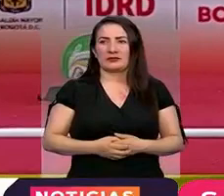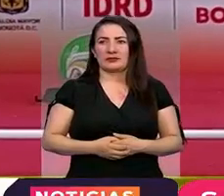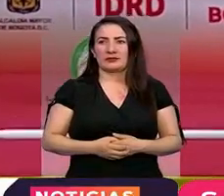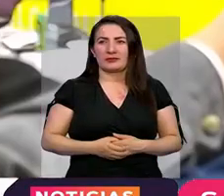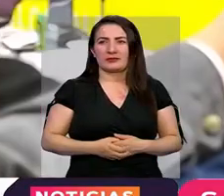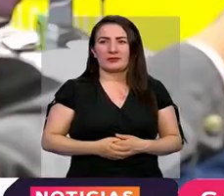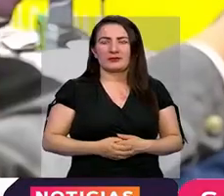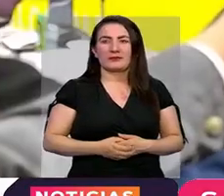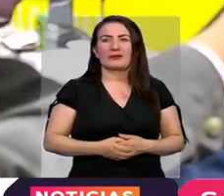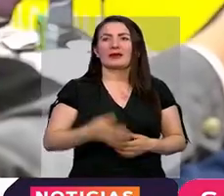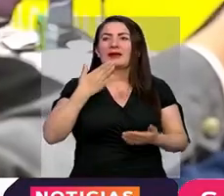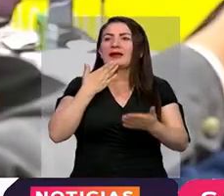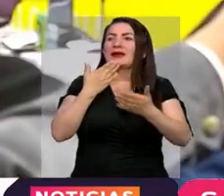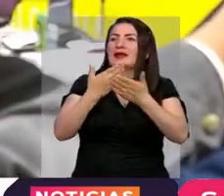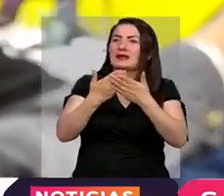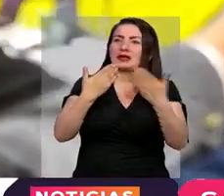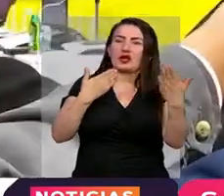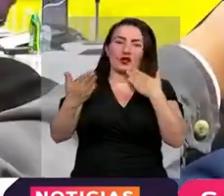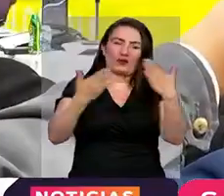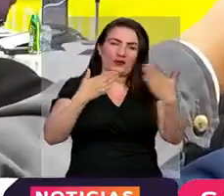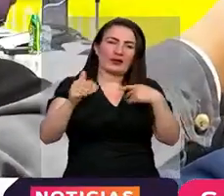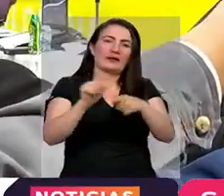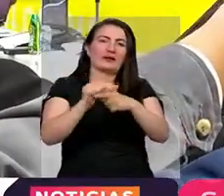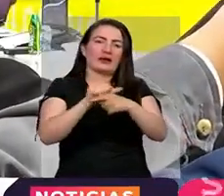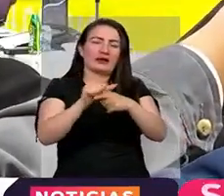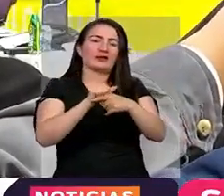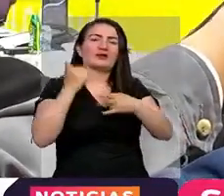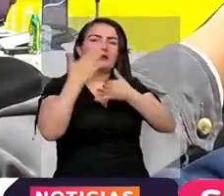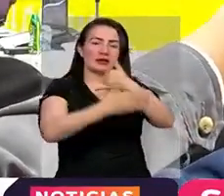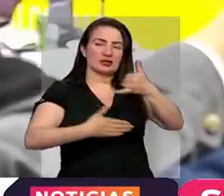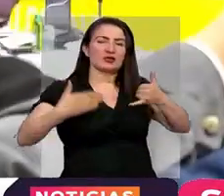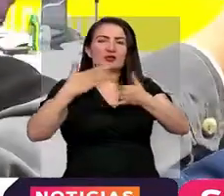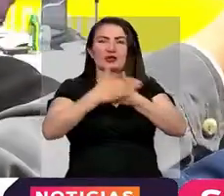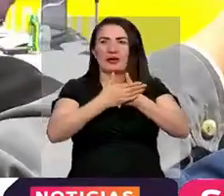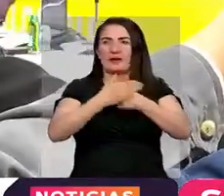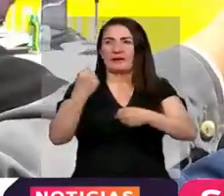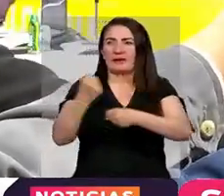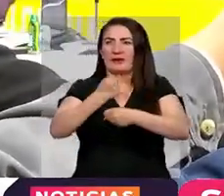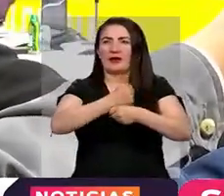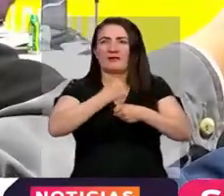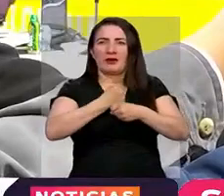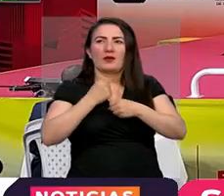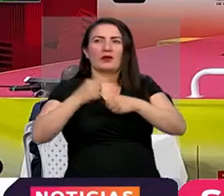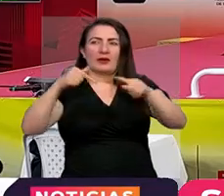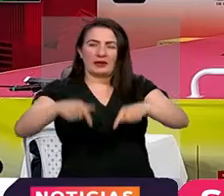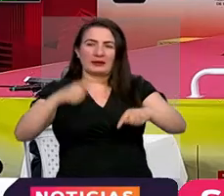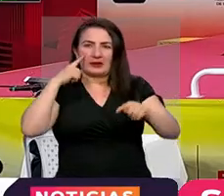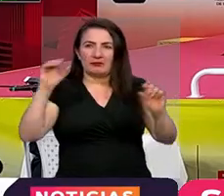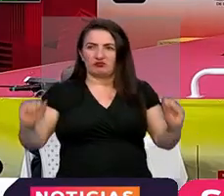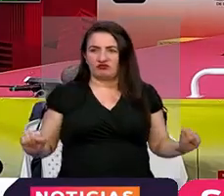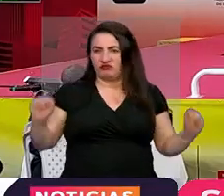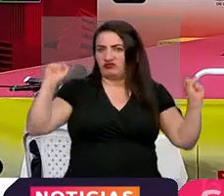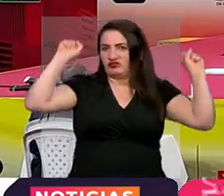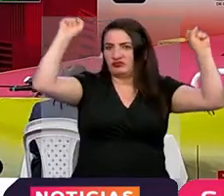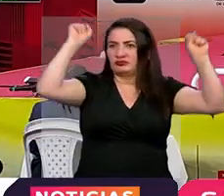La verdad que agradecido por la confianza que me da el entrenador nacional y el trabajo se está reflejando acá en la tarima.